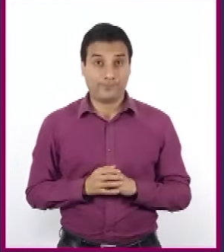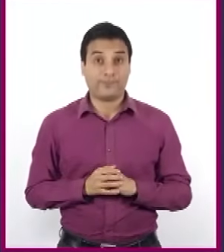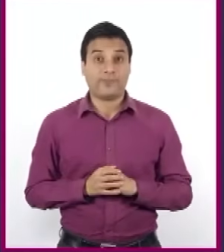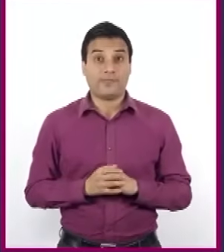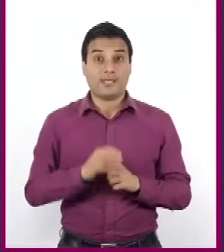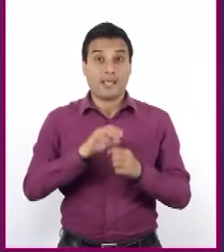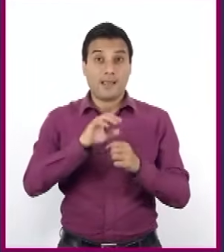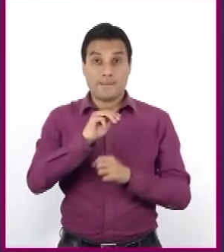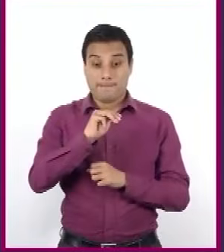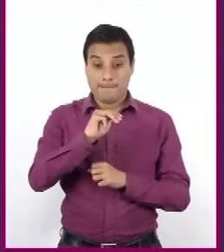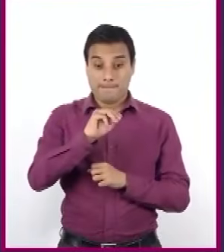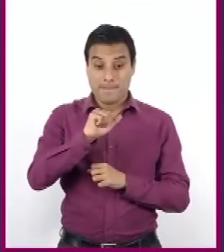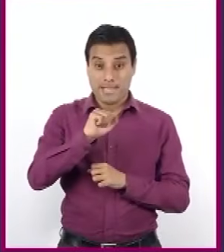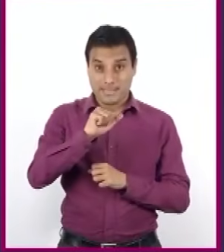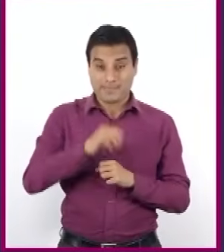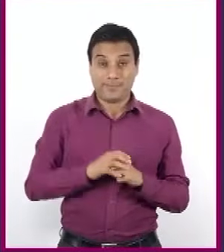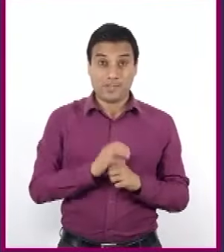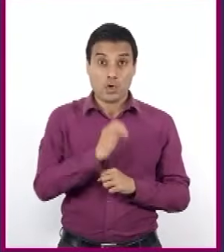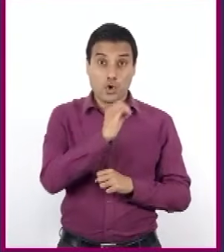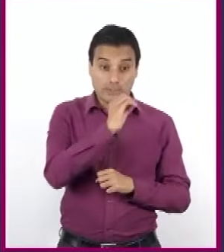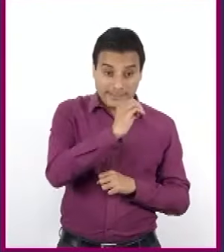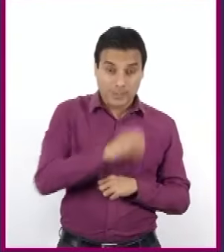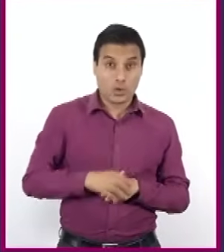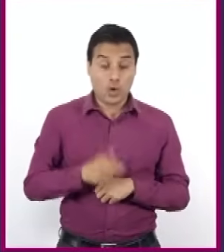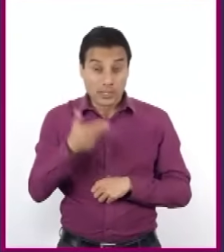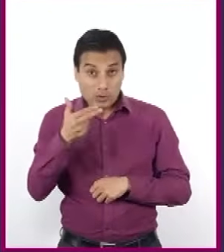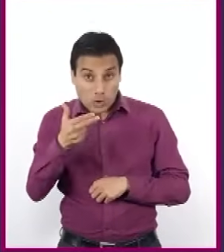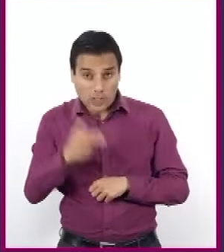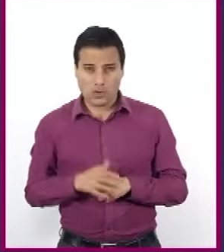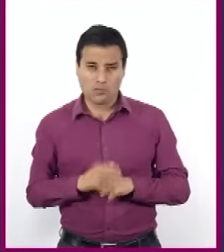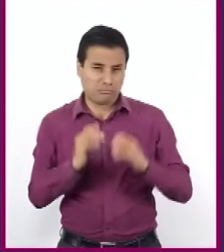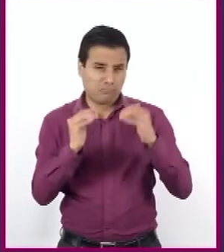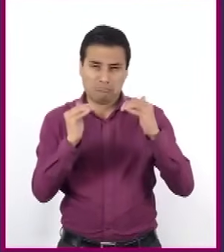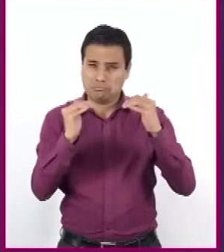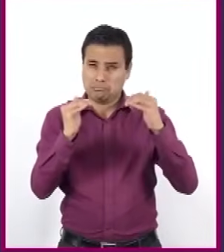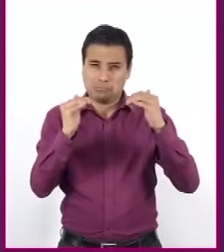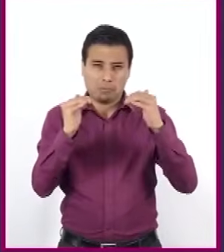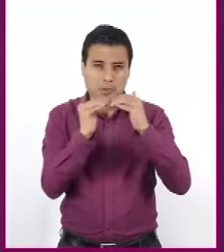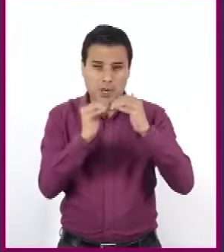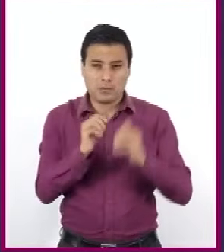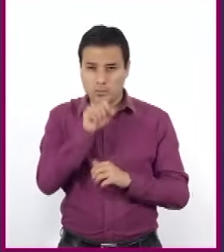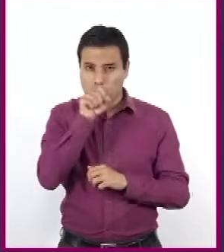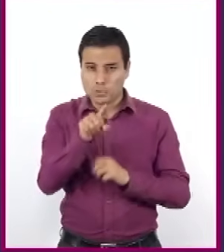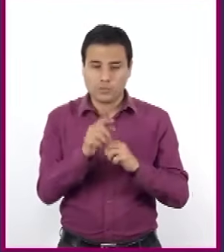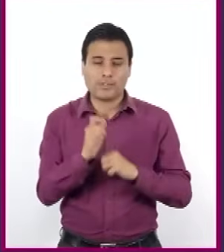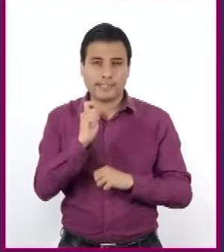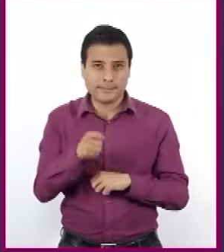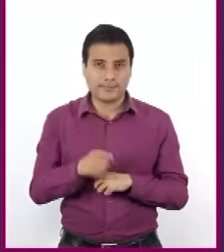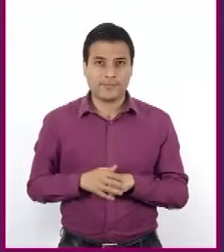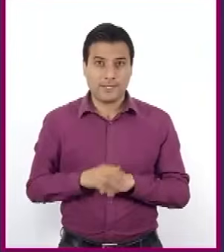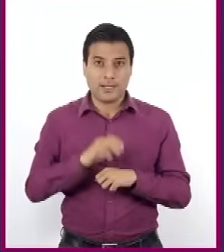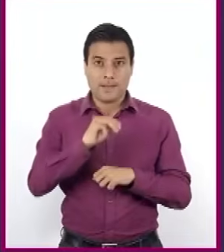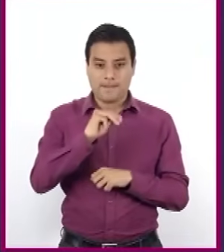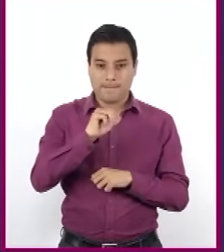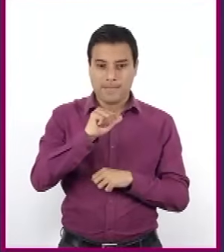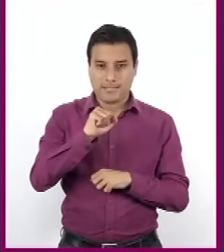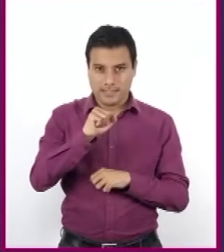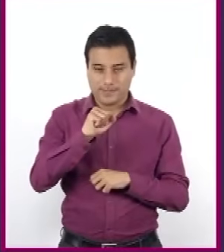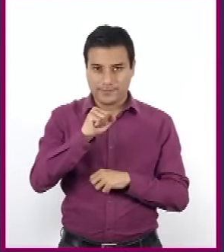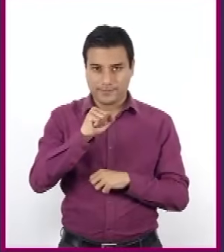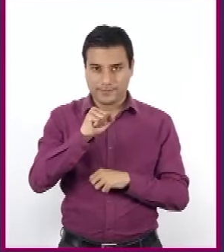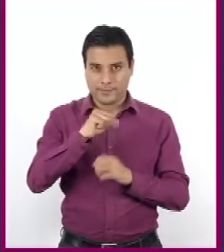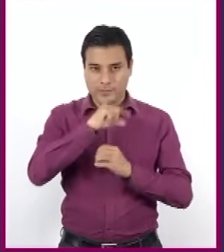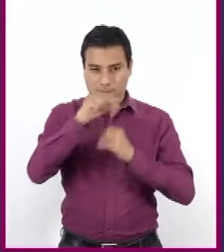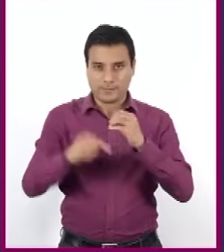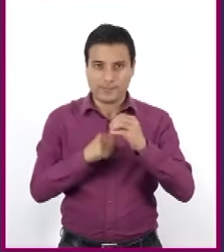las masas del hidrógeno y el oxígeno es la misma que existe entre las masas de las moléculas de hidrógeno y las de